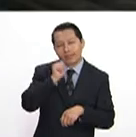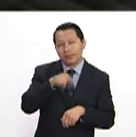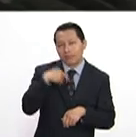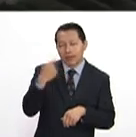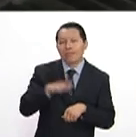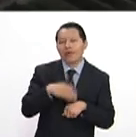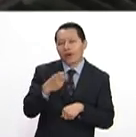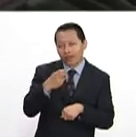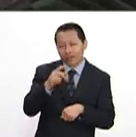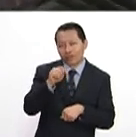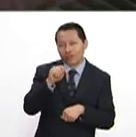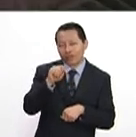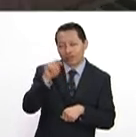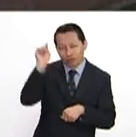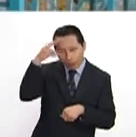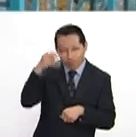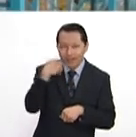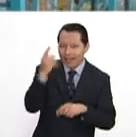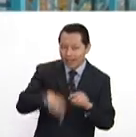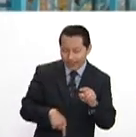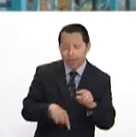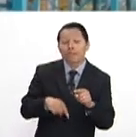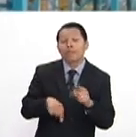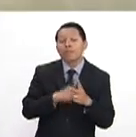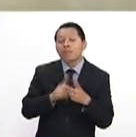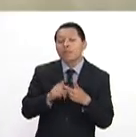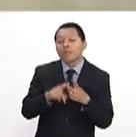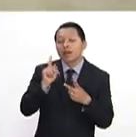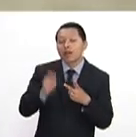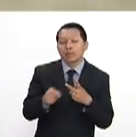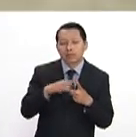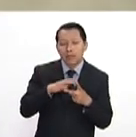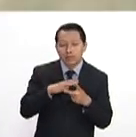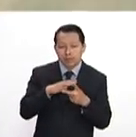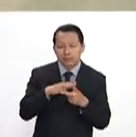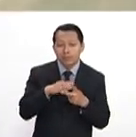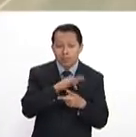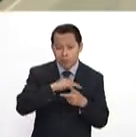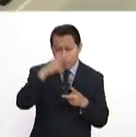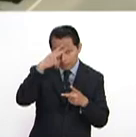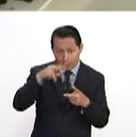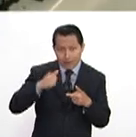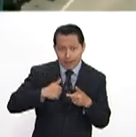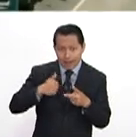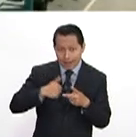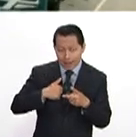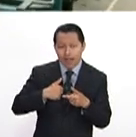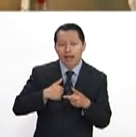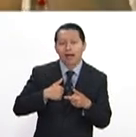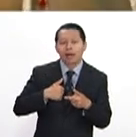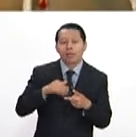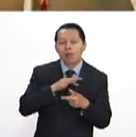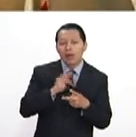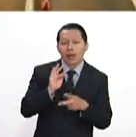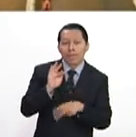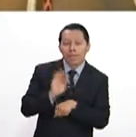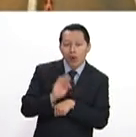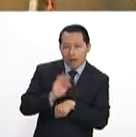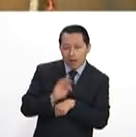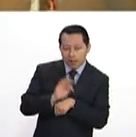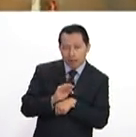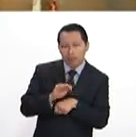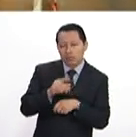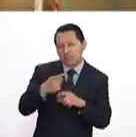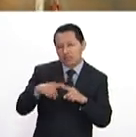quiere eliminar este mecanismo. También quiere eliminar la exención especial que tiene tanto México y Canadá a las medidas proteccionistas que ya tiene